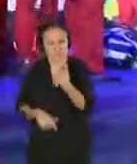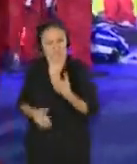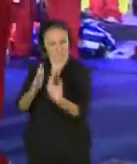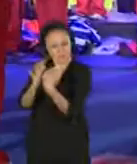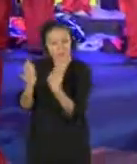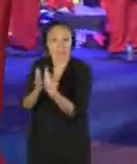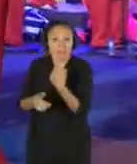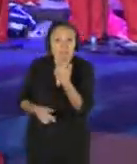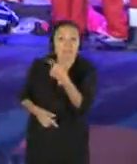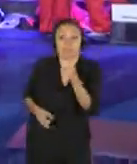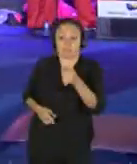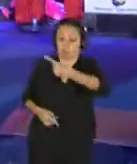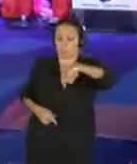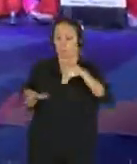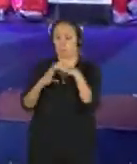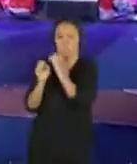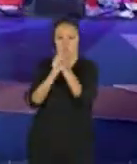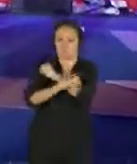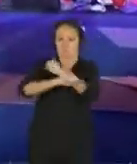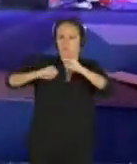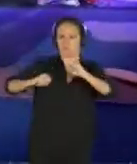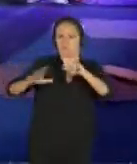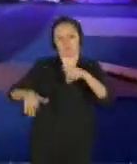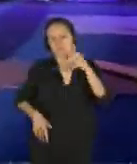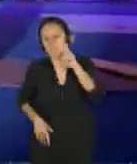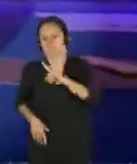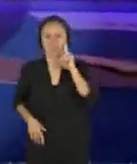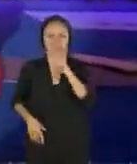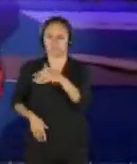que gozamos de salud, pero es mentira.